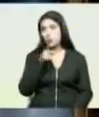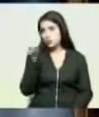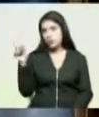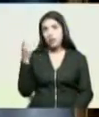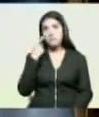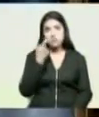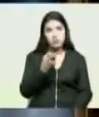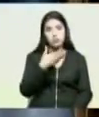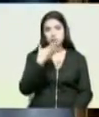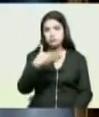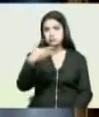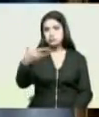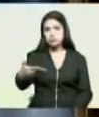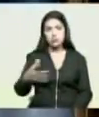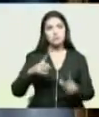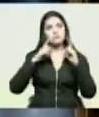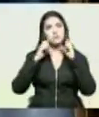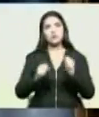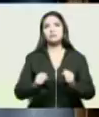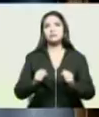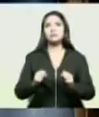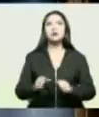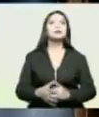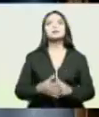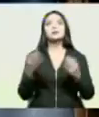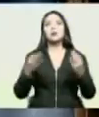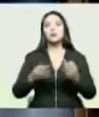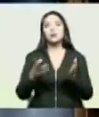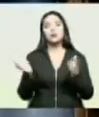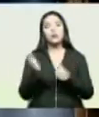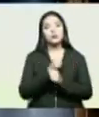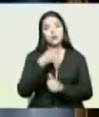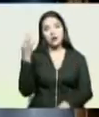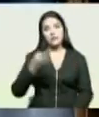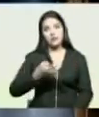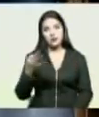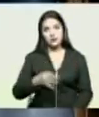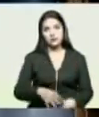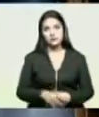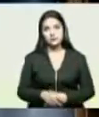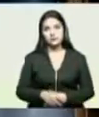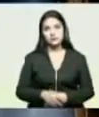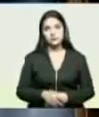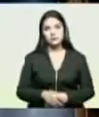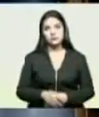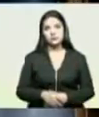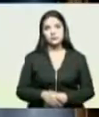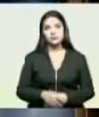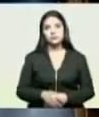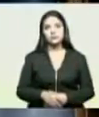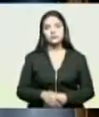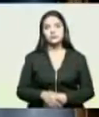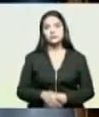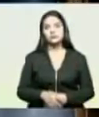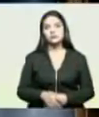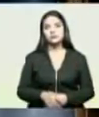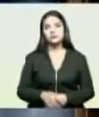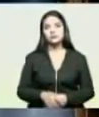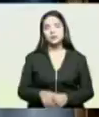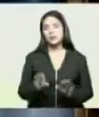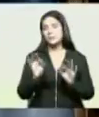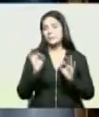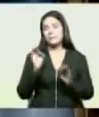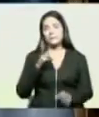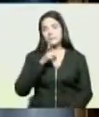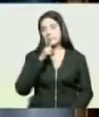todo el profesionalismo y que se llegue a la verdad. En el caso de el